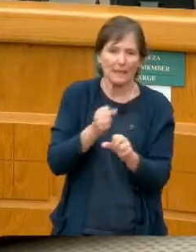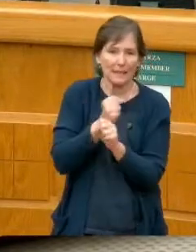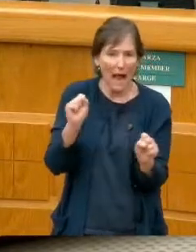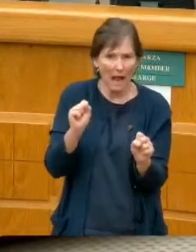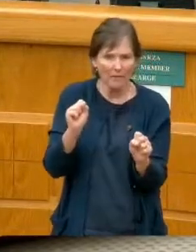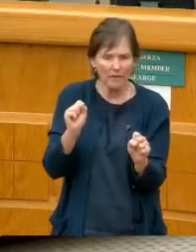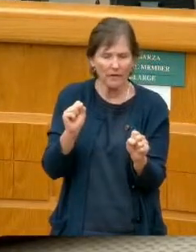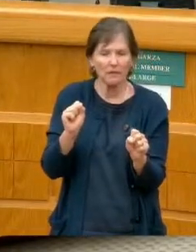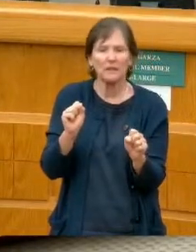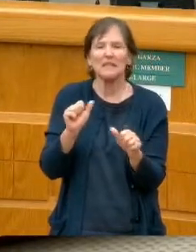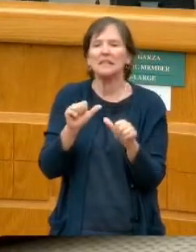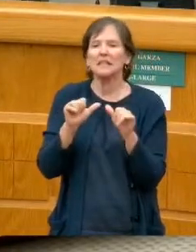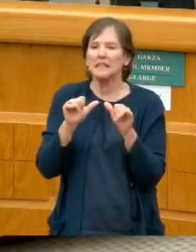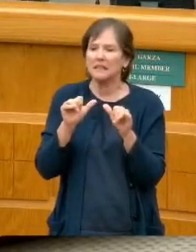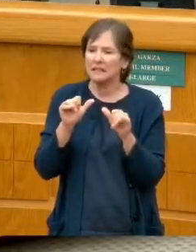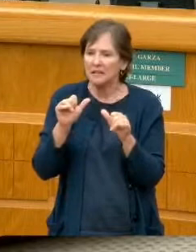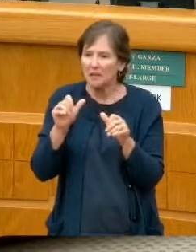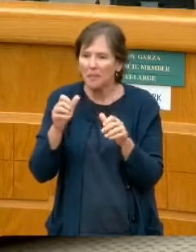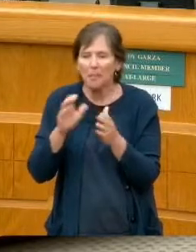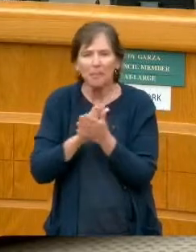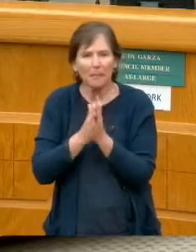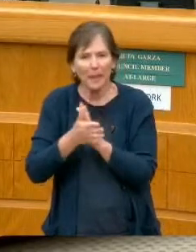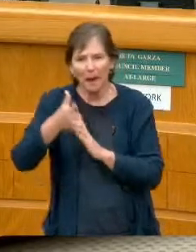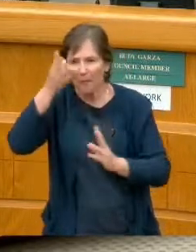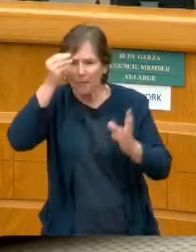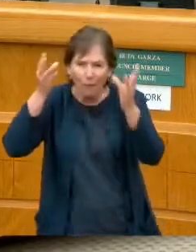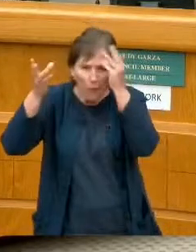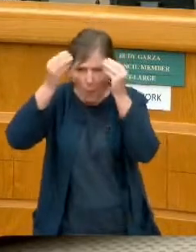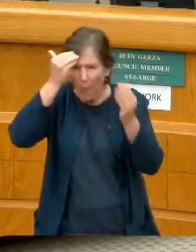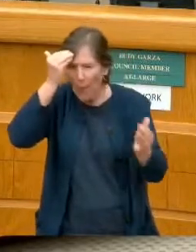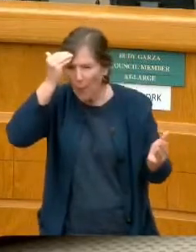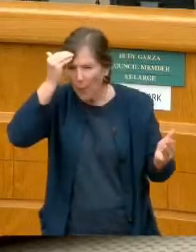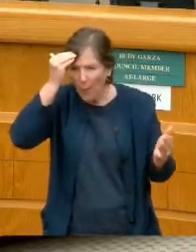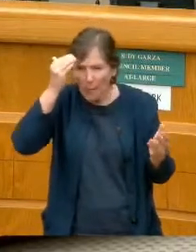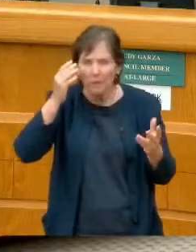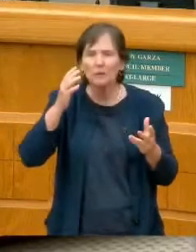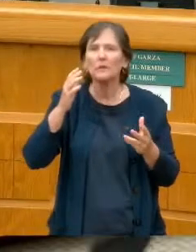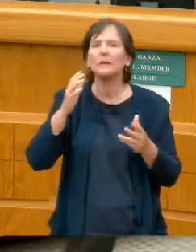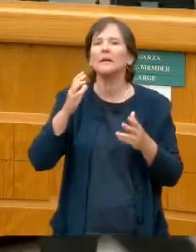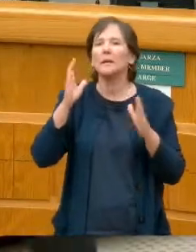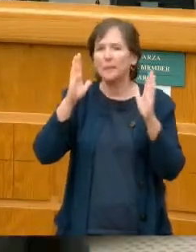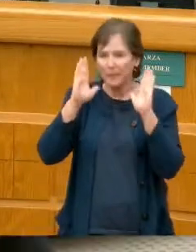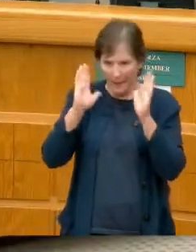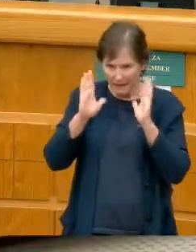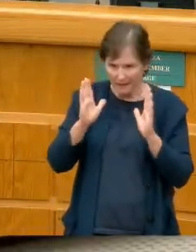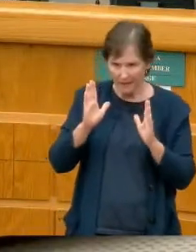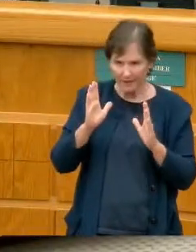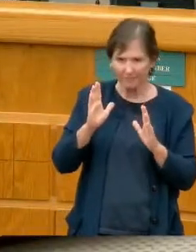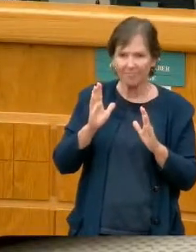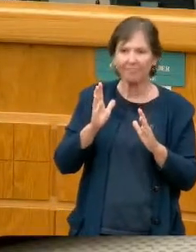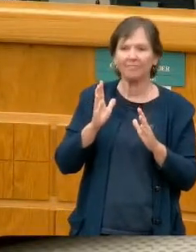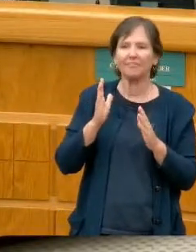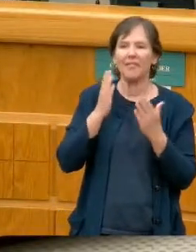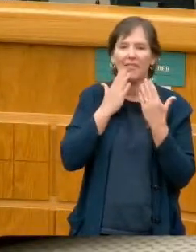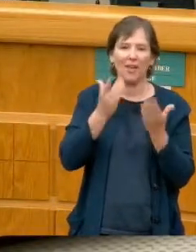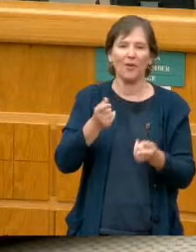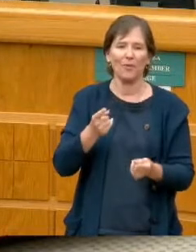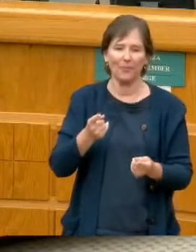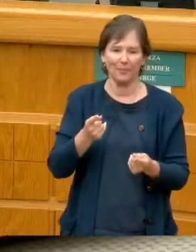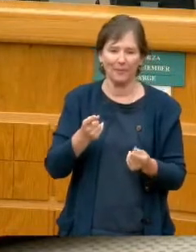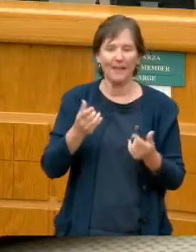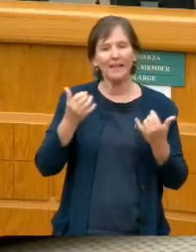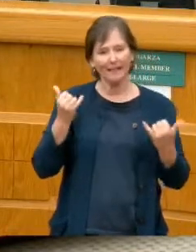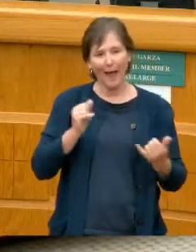El Distrito de Salud realizó ayer la toma de 23 especímenes, de los cuales 5 resultaron positivos a la presencia del virus, lo que hace una tasa